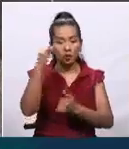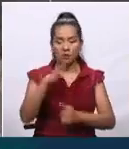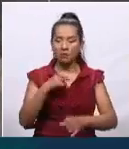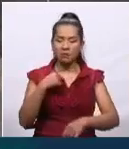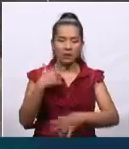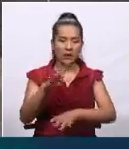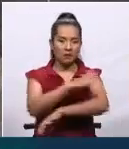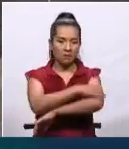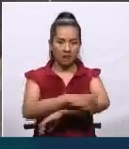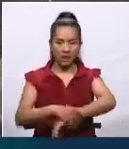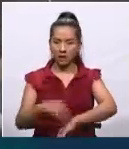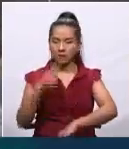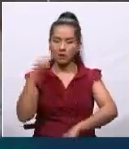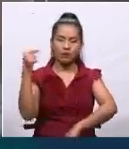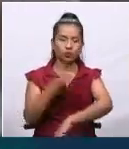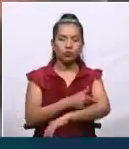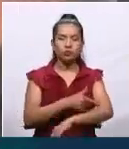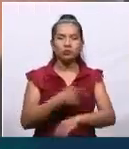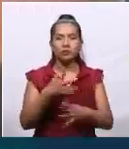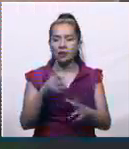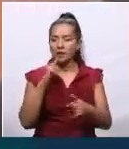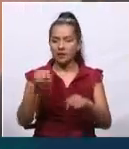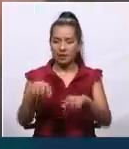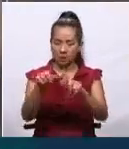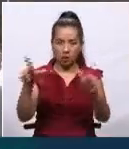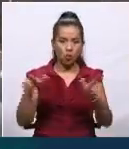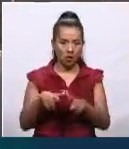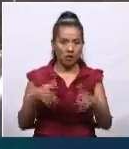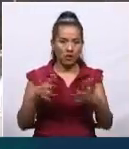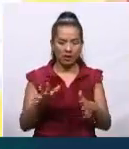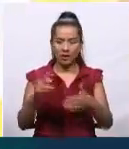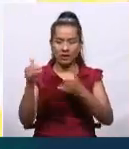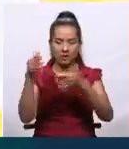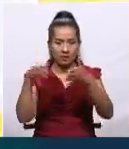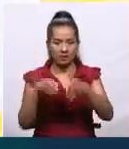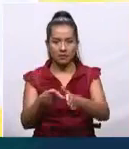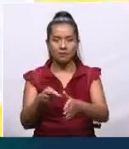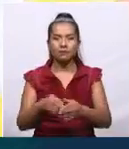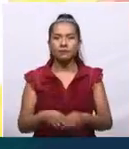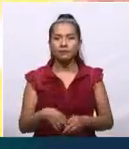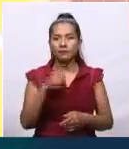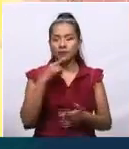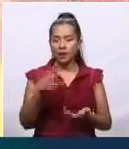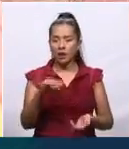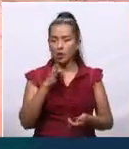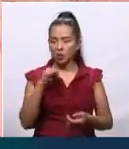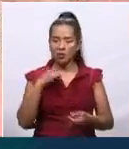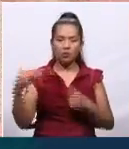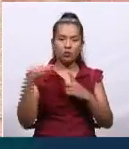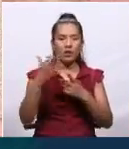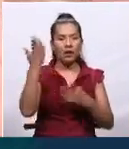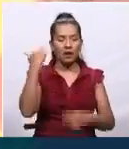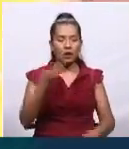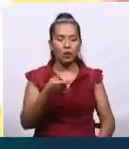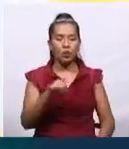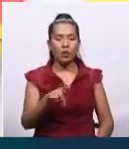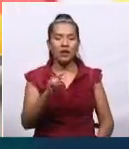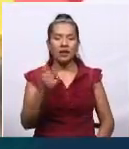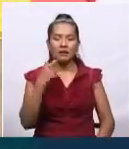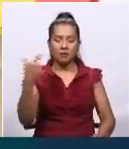justamente en este lugar, pero ha sido más allá. A la entrada de esa calle. Yo estaba herido de aquí en Guayana y me